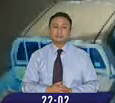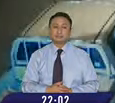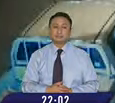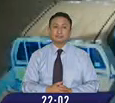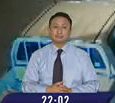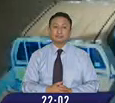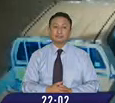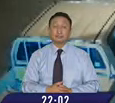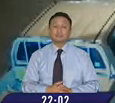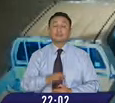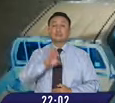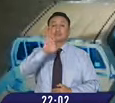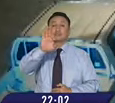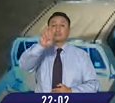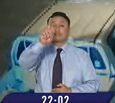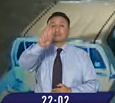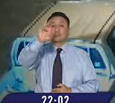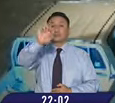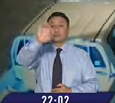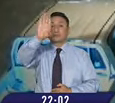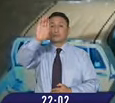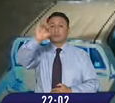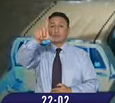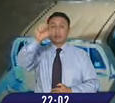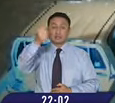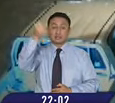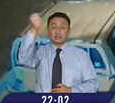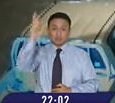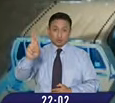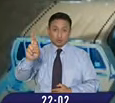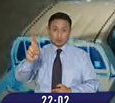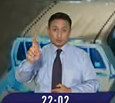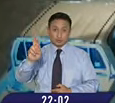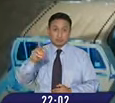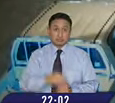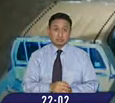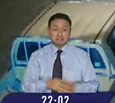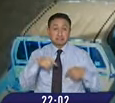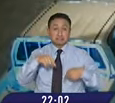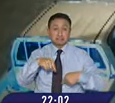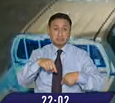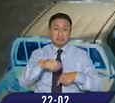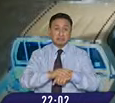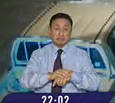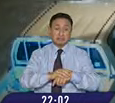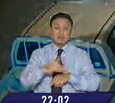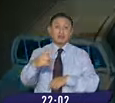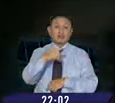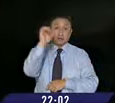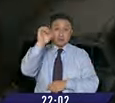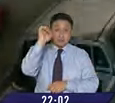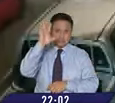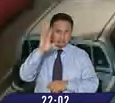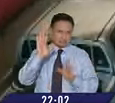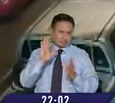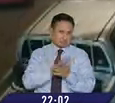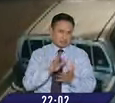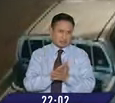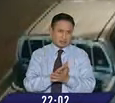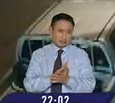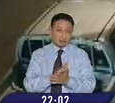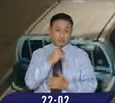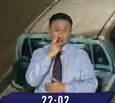Sector Tréboles del Sur, sur de Quito. Todo transcurre normalmente durante los primeros segundos de este video, pero de pronto